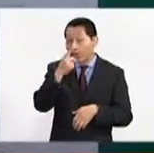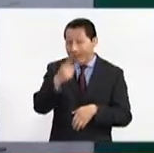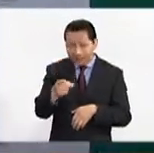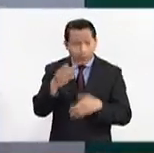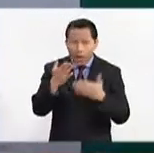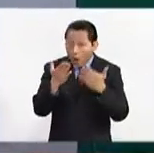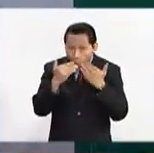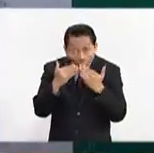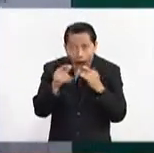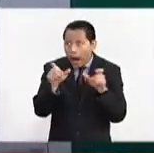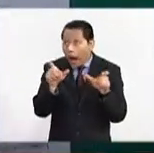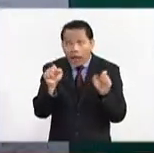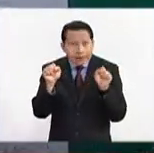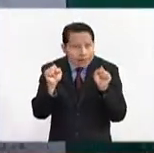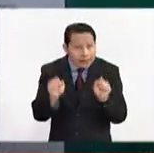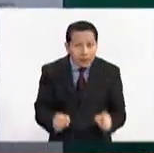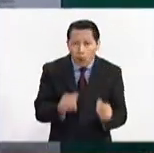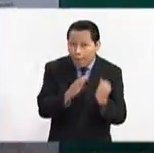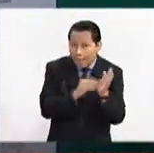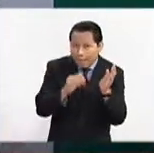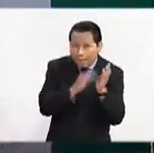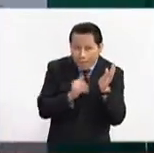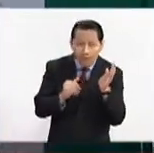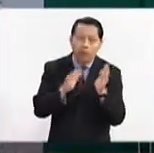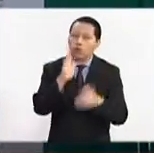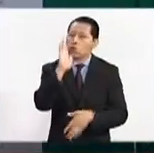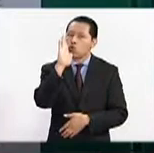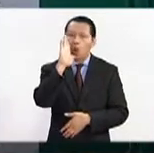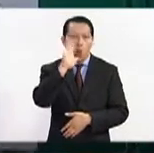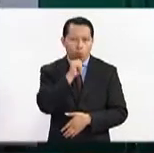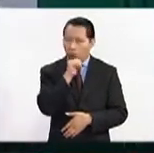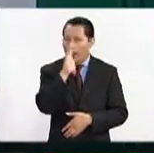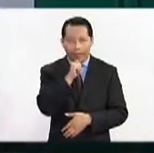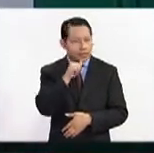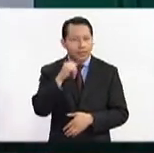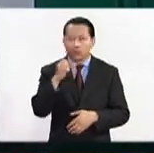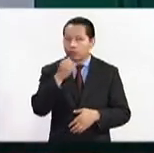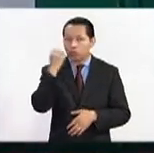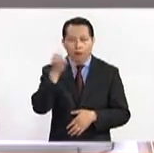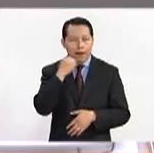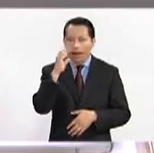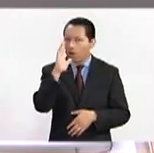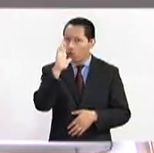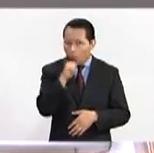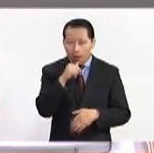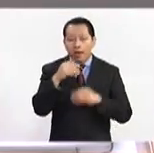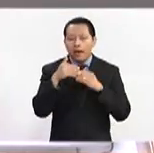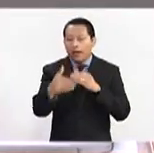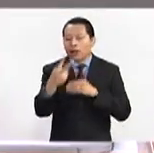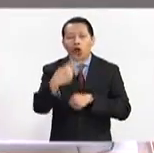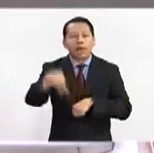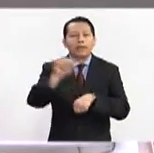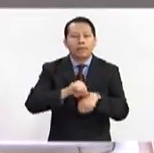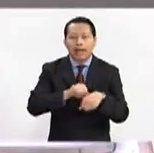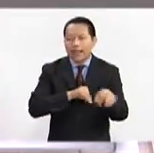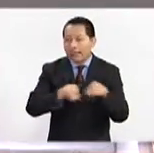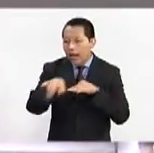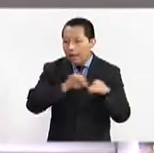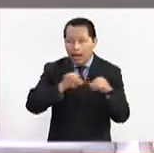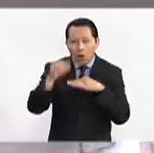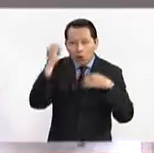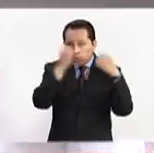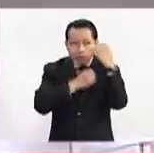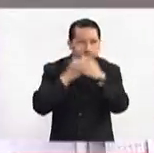dictamen de seguridad estructural, insistimos, no puede regresar a clases y dijo que en las próximas 2 semanas se va a terminar el trabajo de